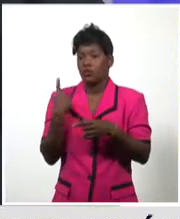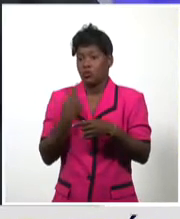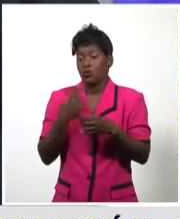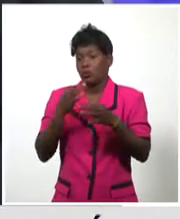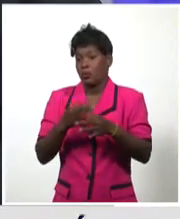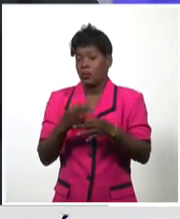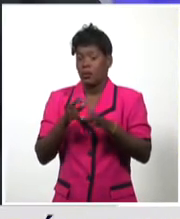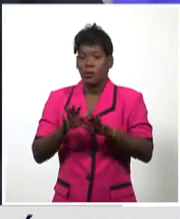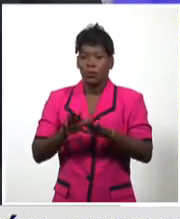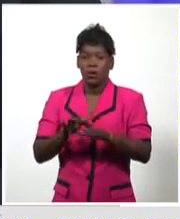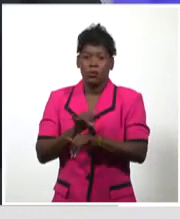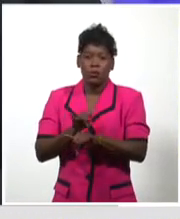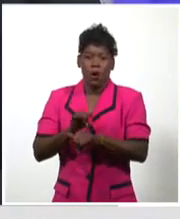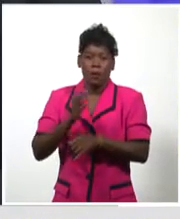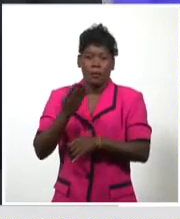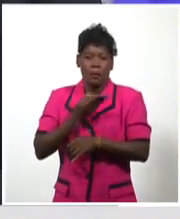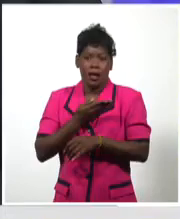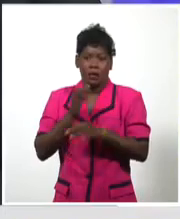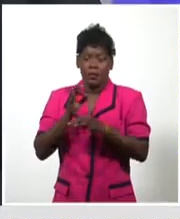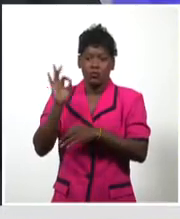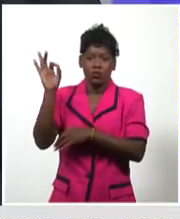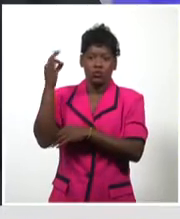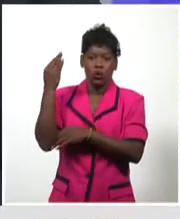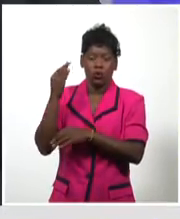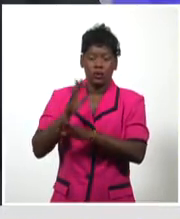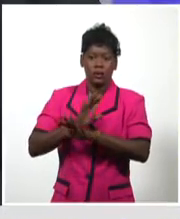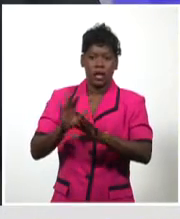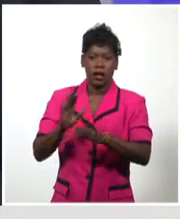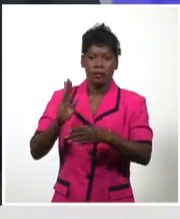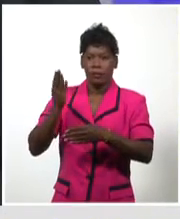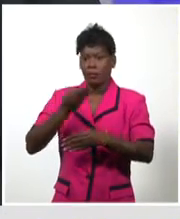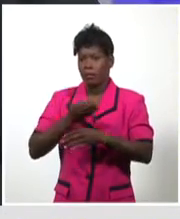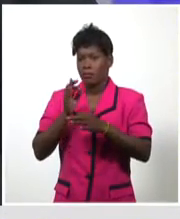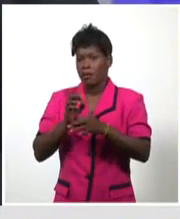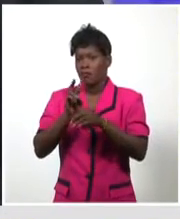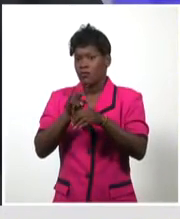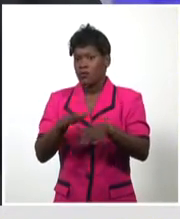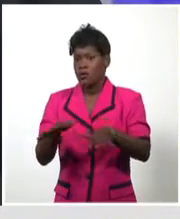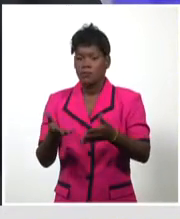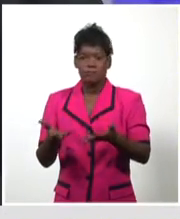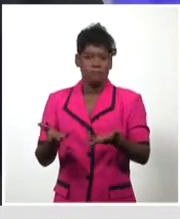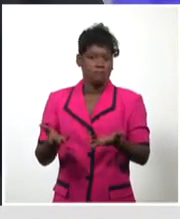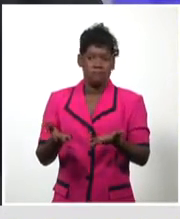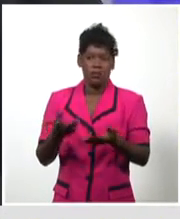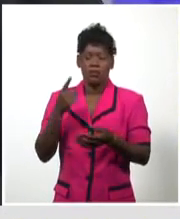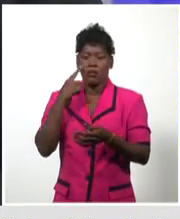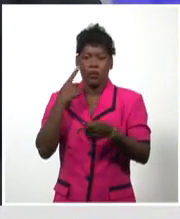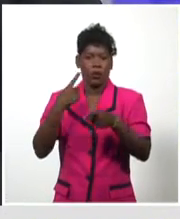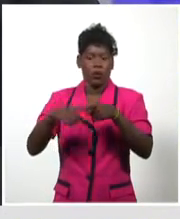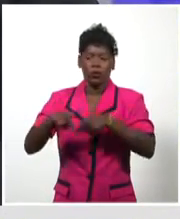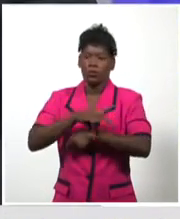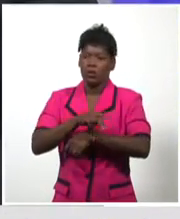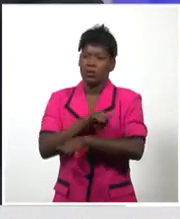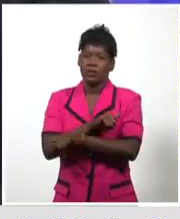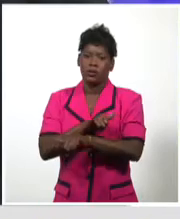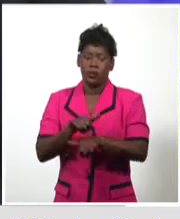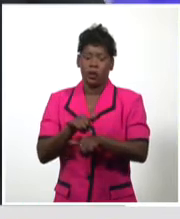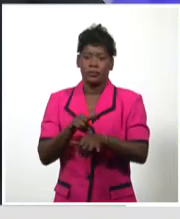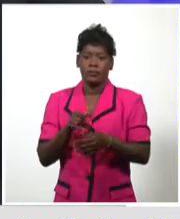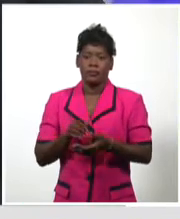algunas variables por sí solas puedan destruir el virus en nuestro país ni en la zona tropical. Abril es un mes que ha